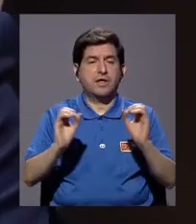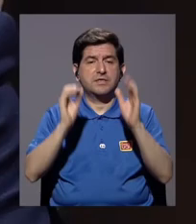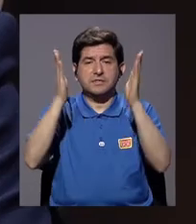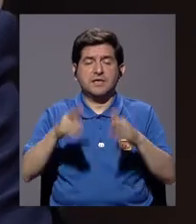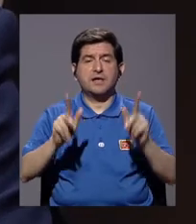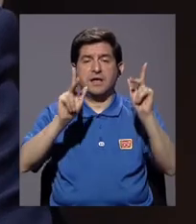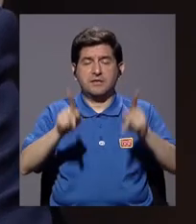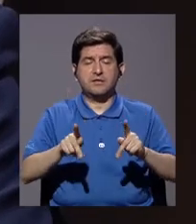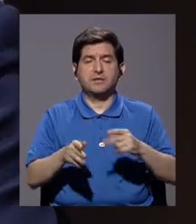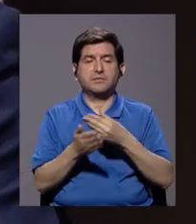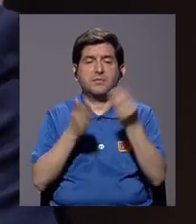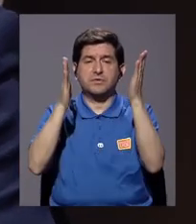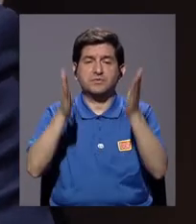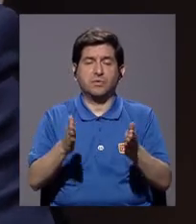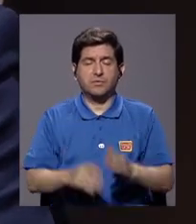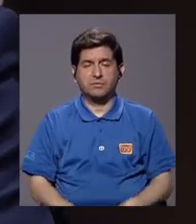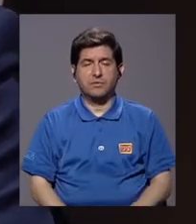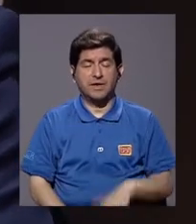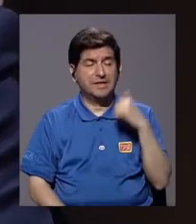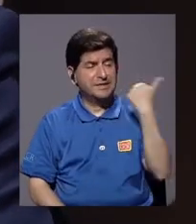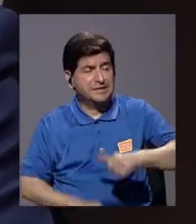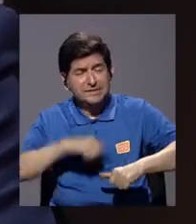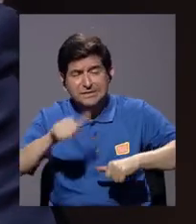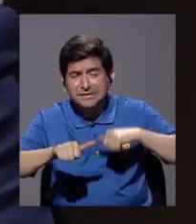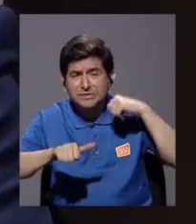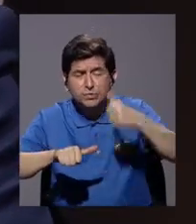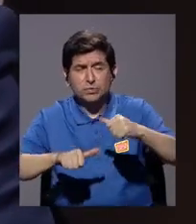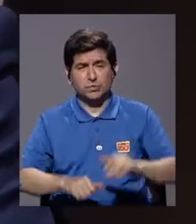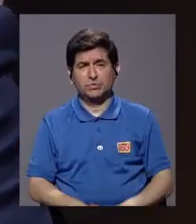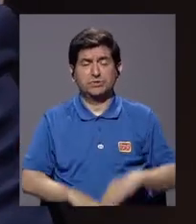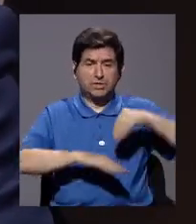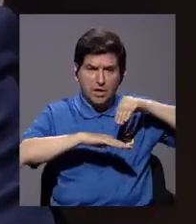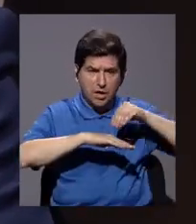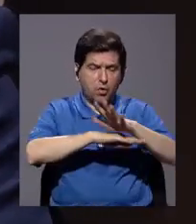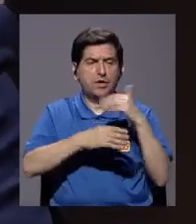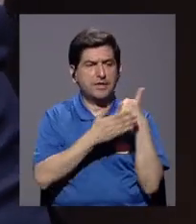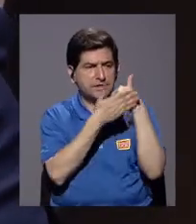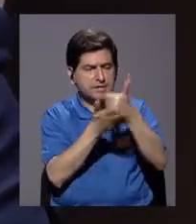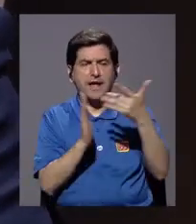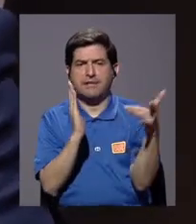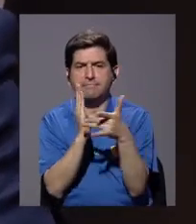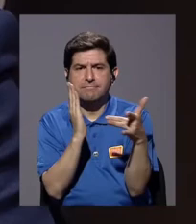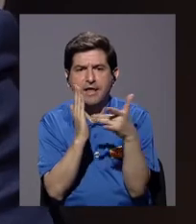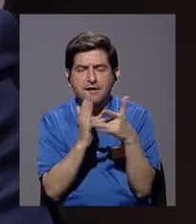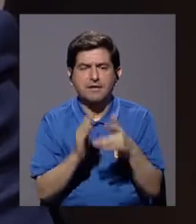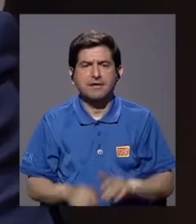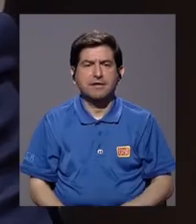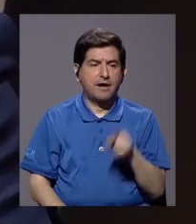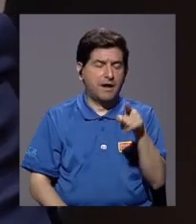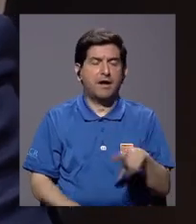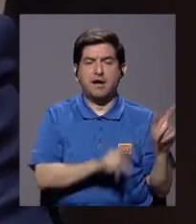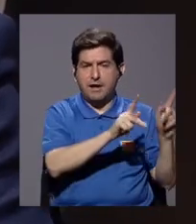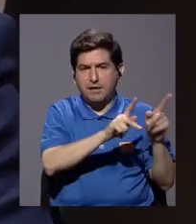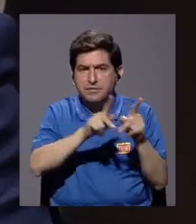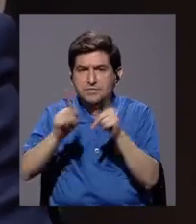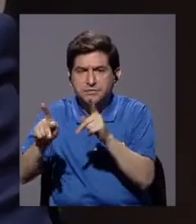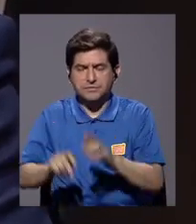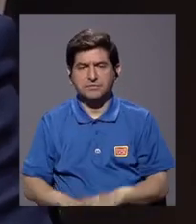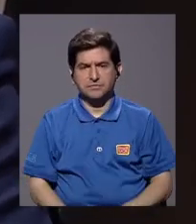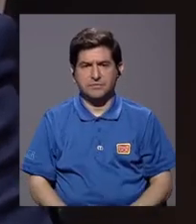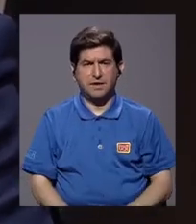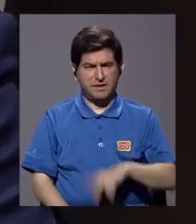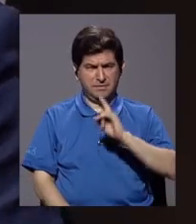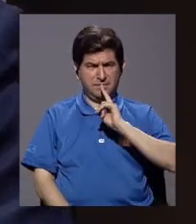ningún usuario. Y estamos haciendo un esfuerzo para orientar, ayudar técnicamente a los usuarios para